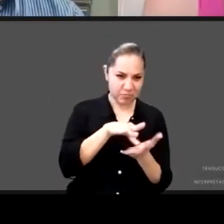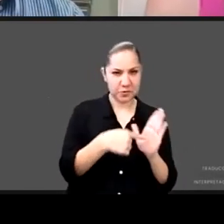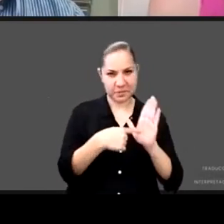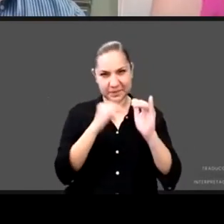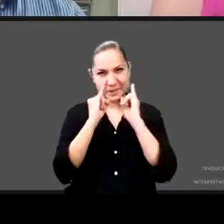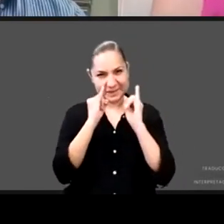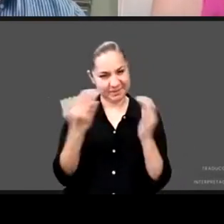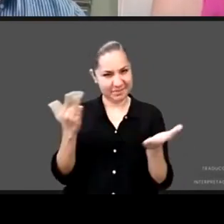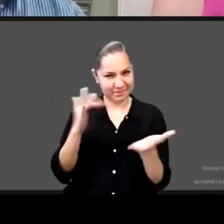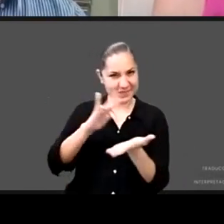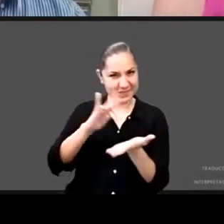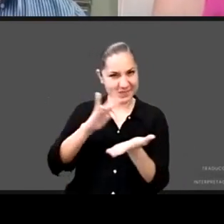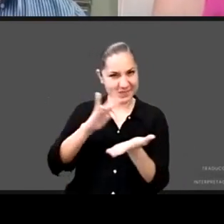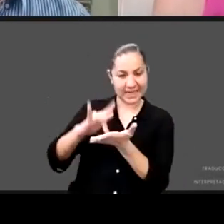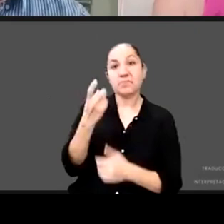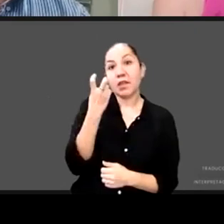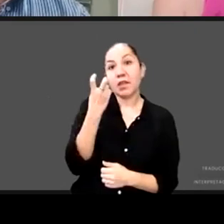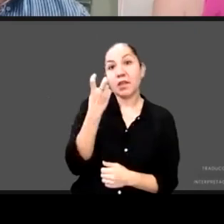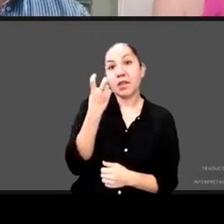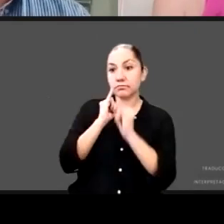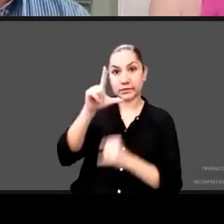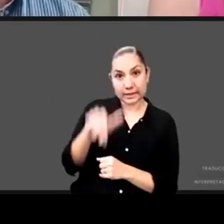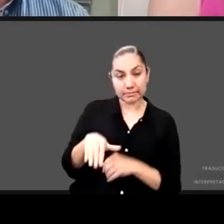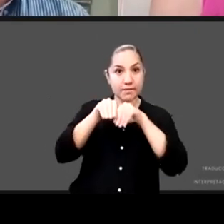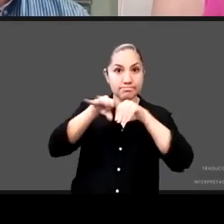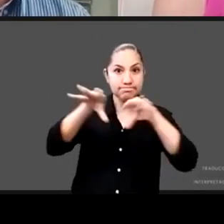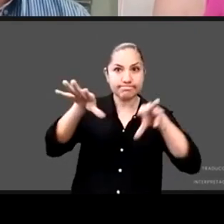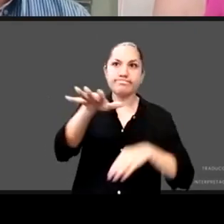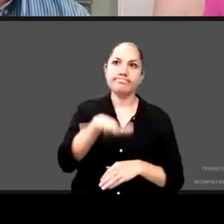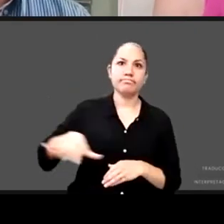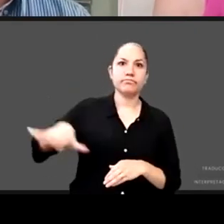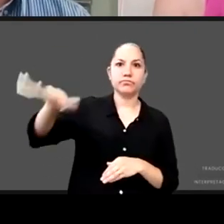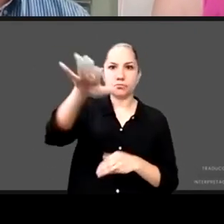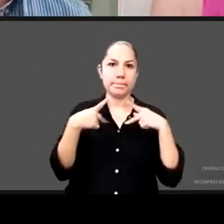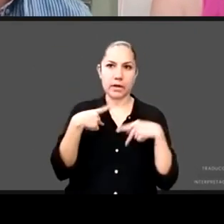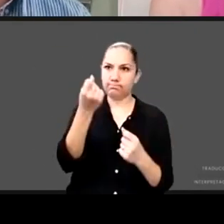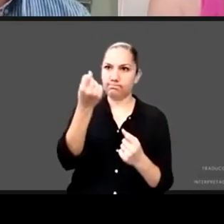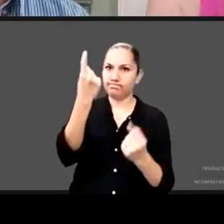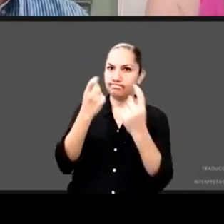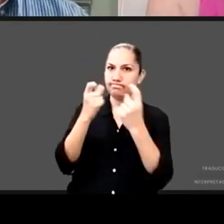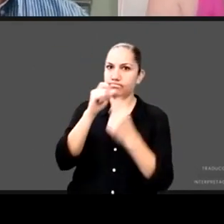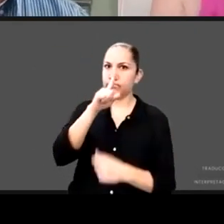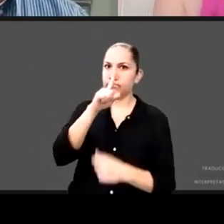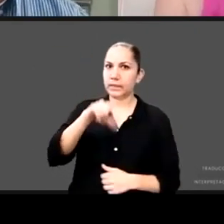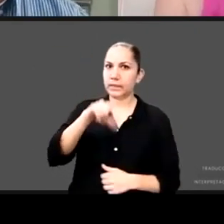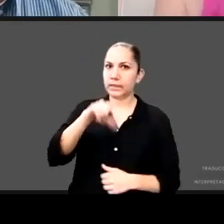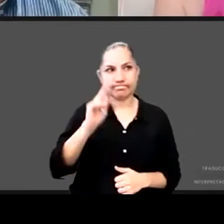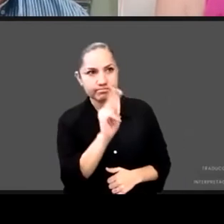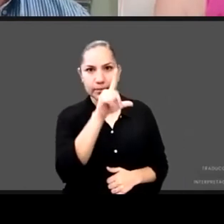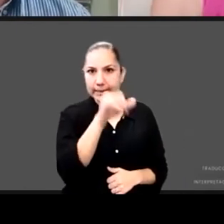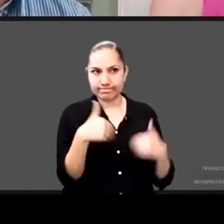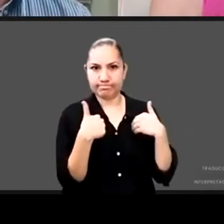gracias porque pues, nos permiten sumar a quienes están también interesados en esta temática. Pasaremos un poco a